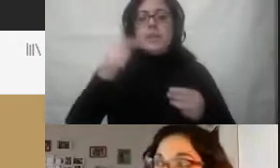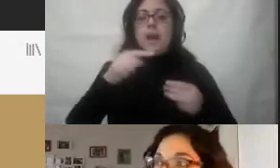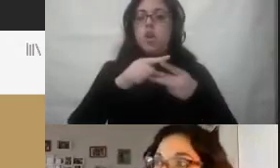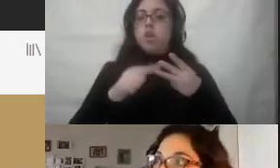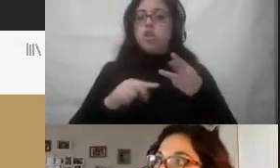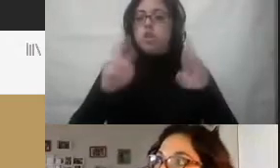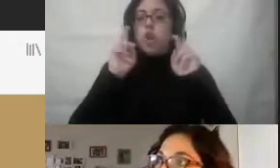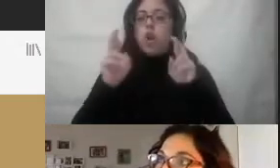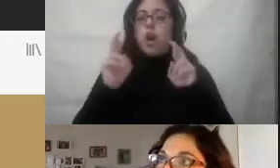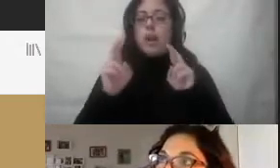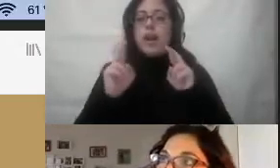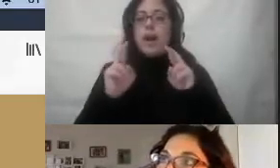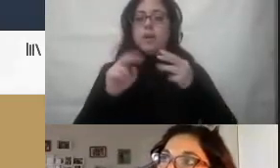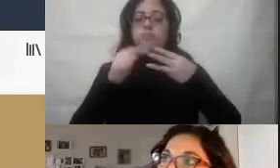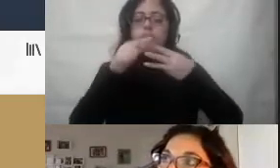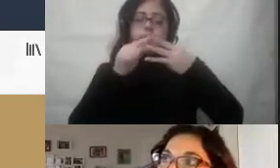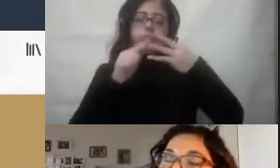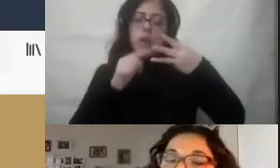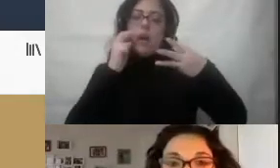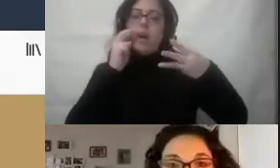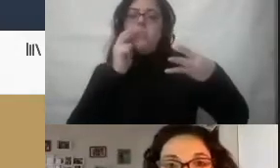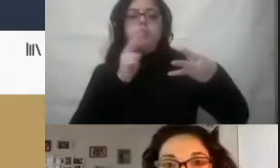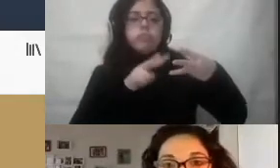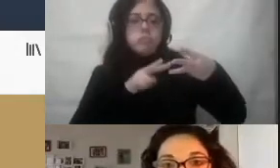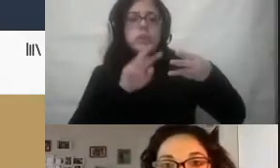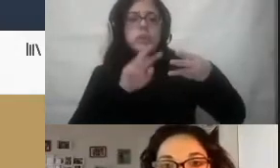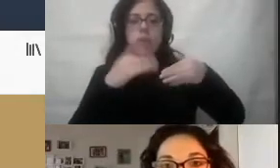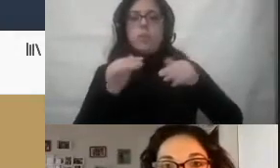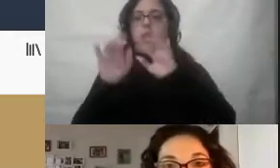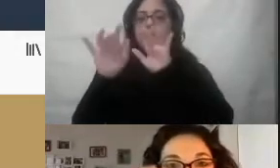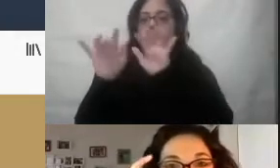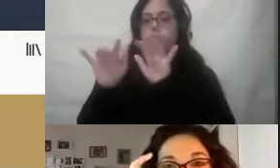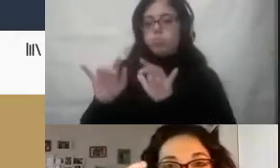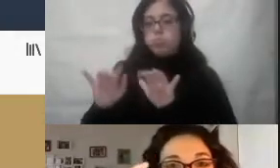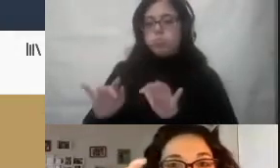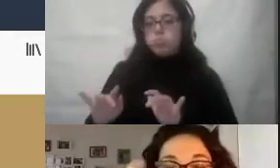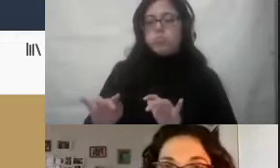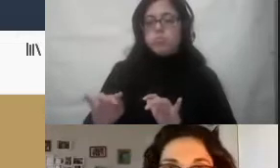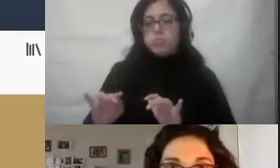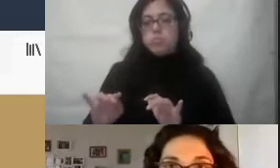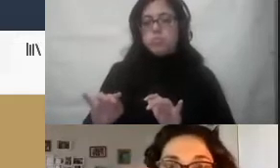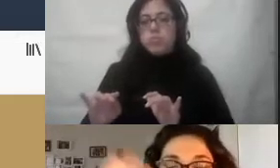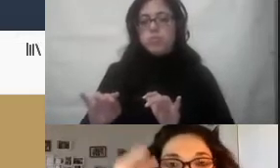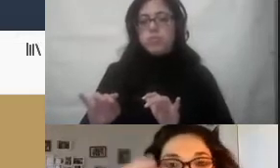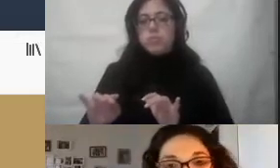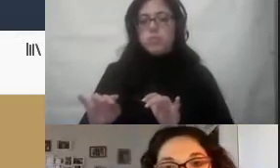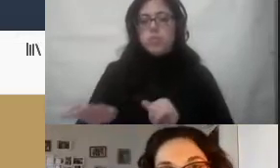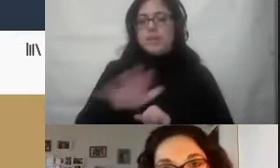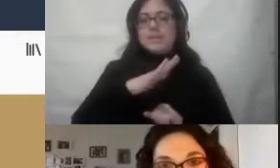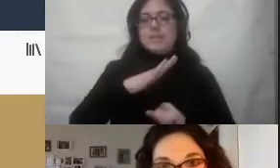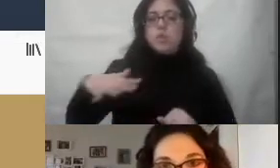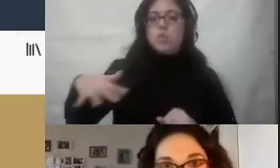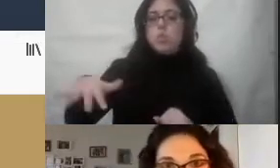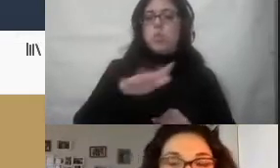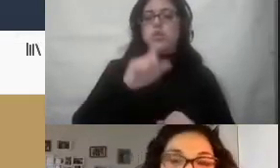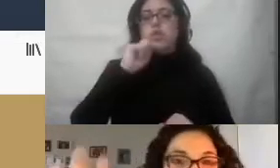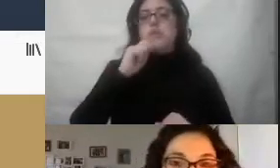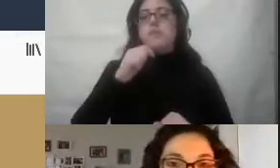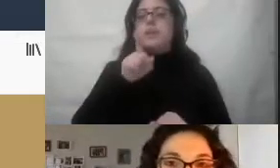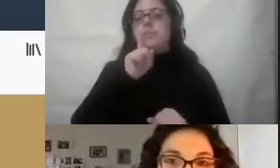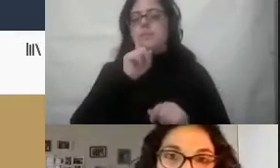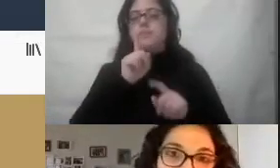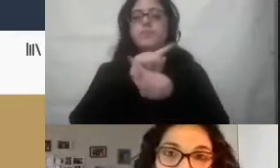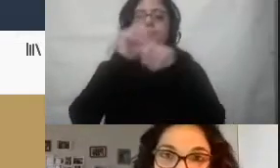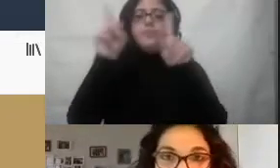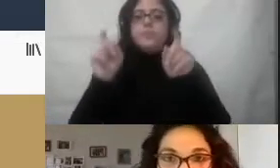mirarlos en un momentito, y escribir entonces una primera parte de un contexto que tenga una pregunta. También si se les